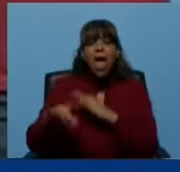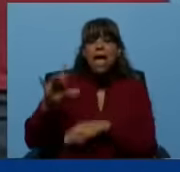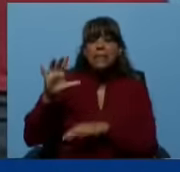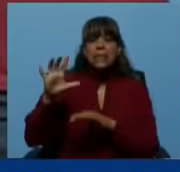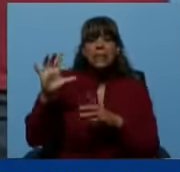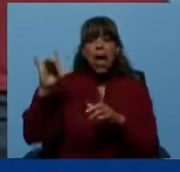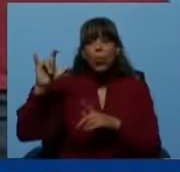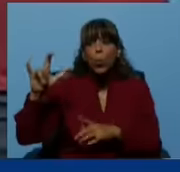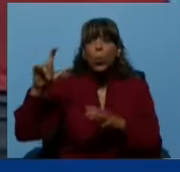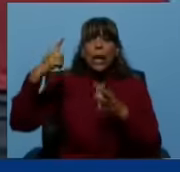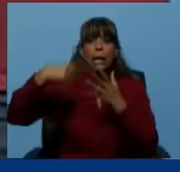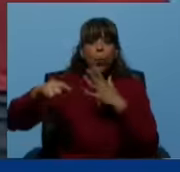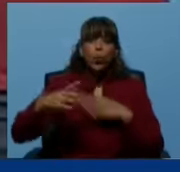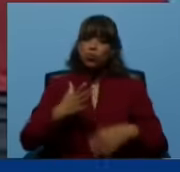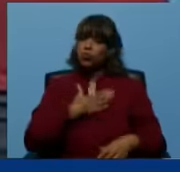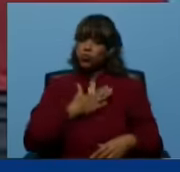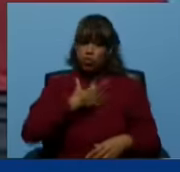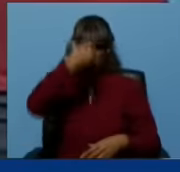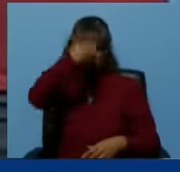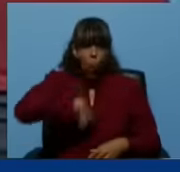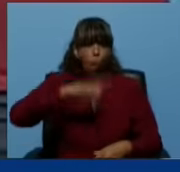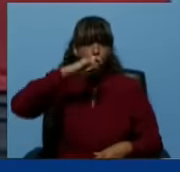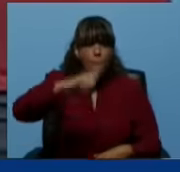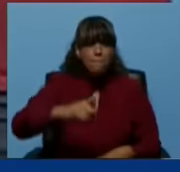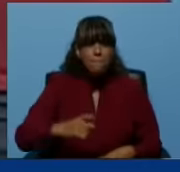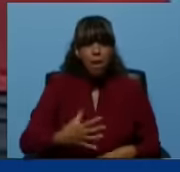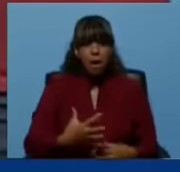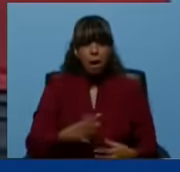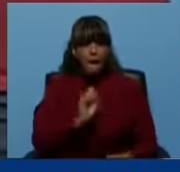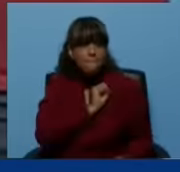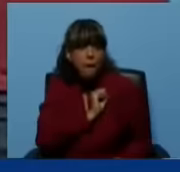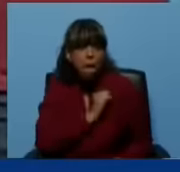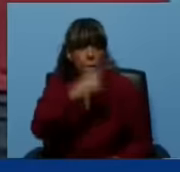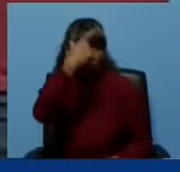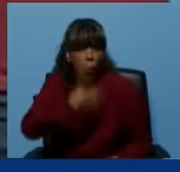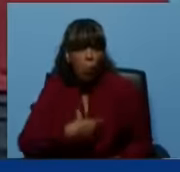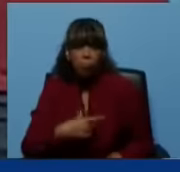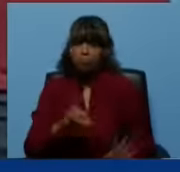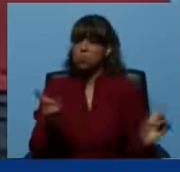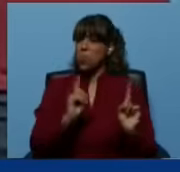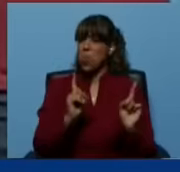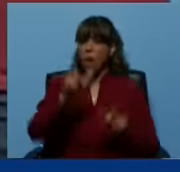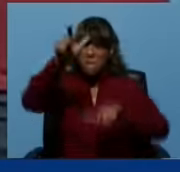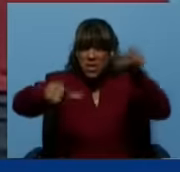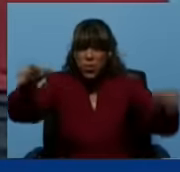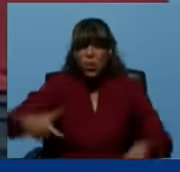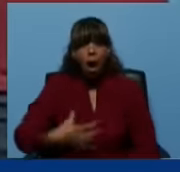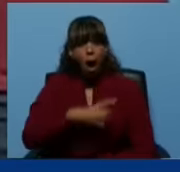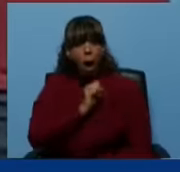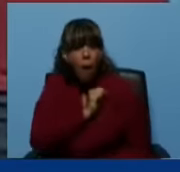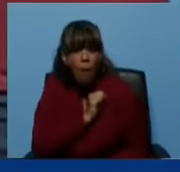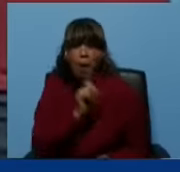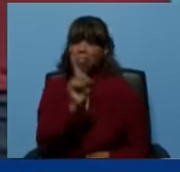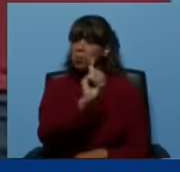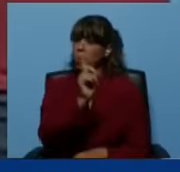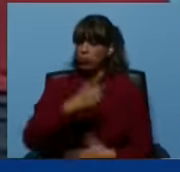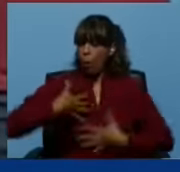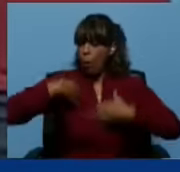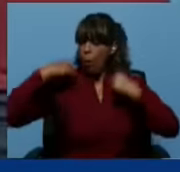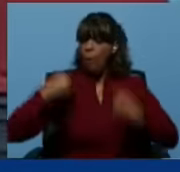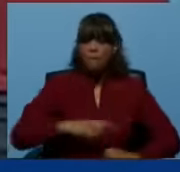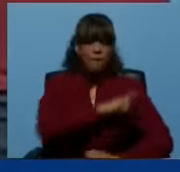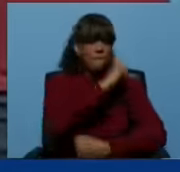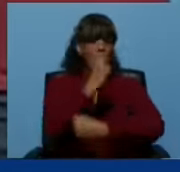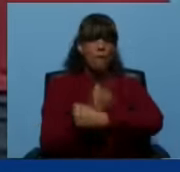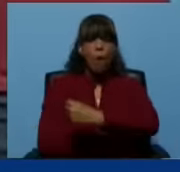Pero yo no nací el día de los cobardes, ¿oyeron? Este pueblo no nació el día de los cobardes. Este es el pueblo de los patriotas.